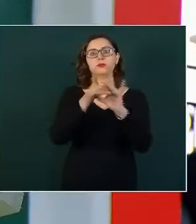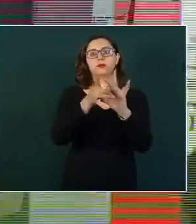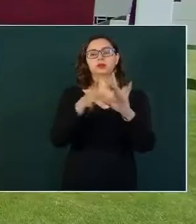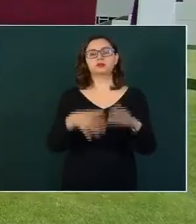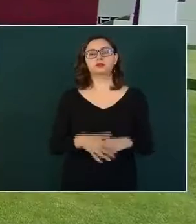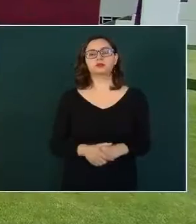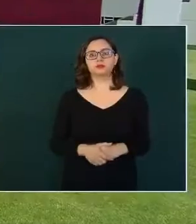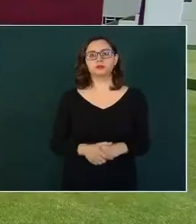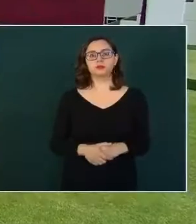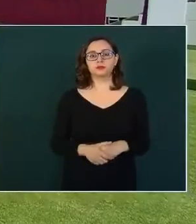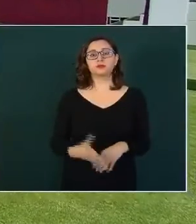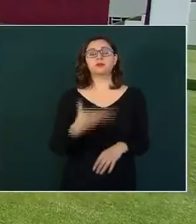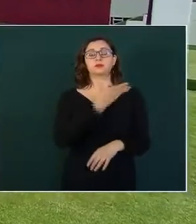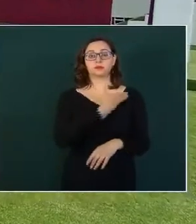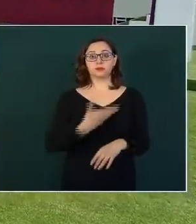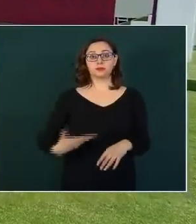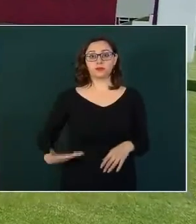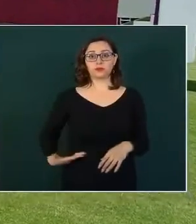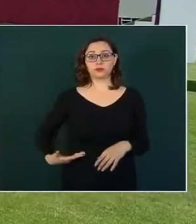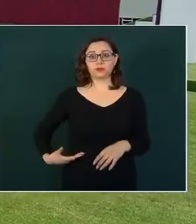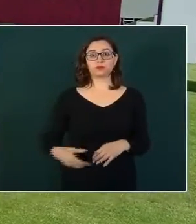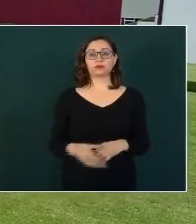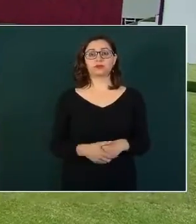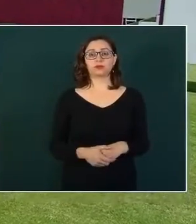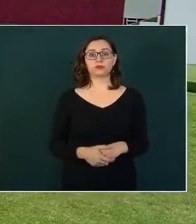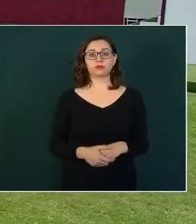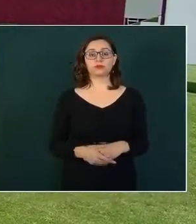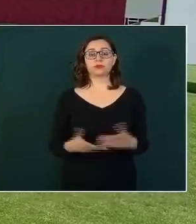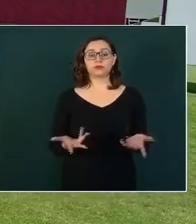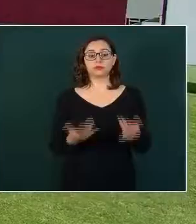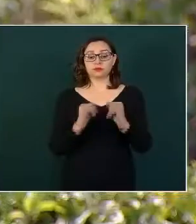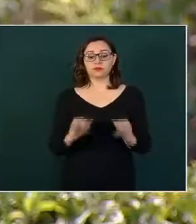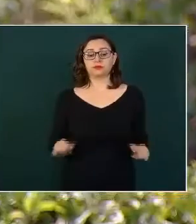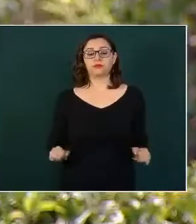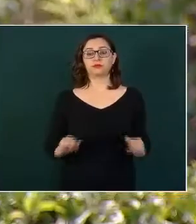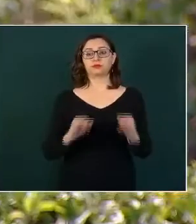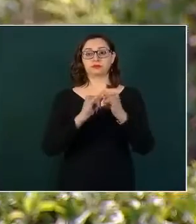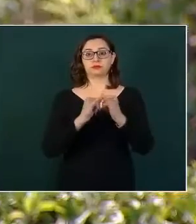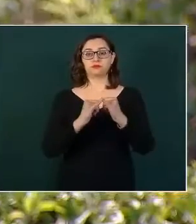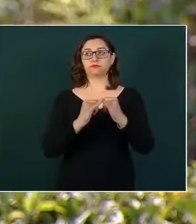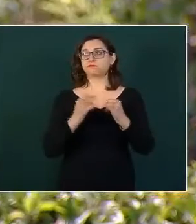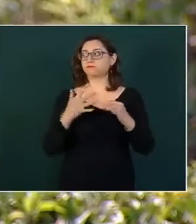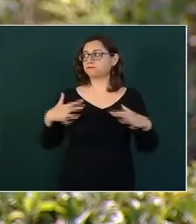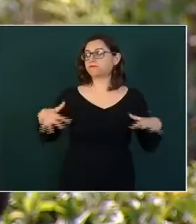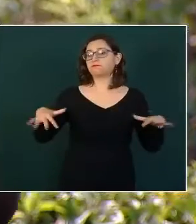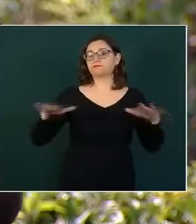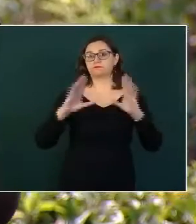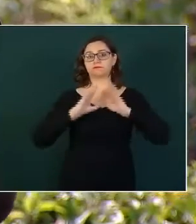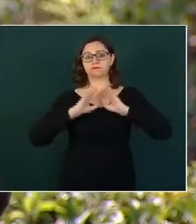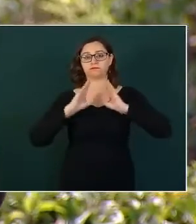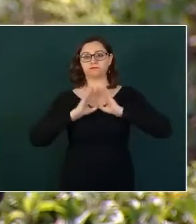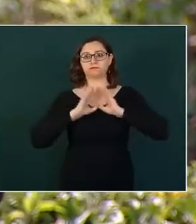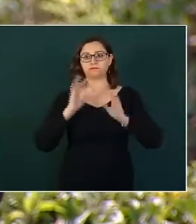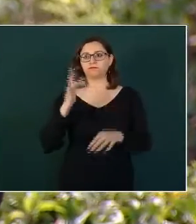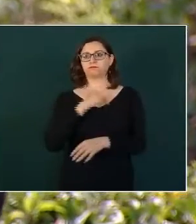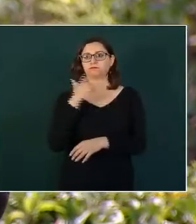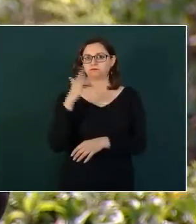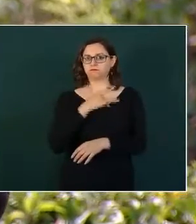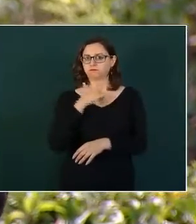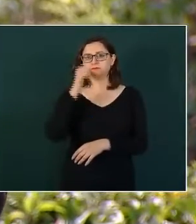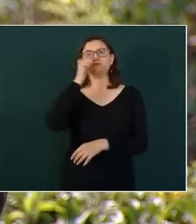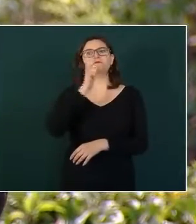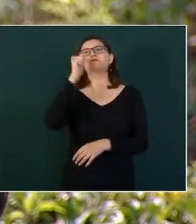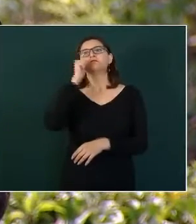Señor presidente, en el Instituto Armado nos mantenemos en la búsqueda constante de áreas de